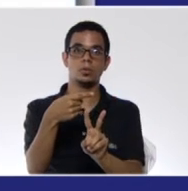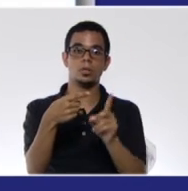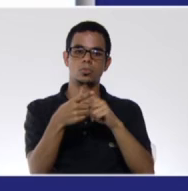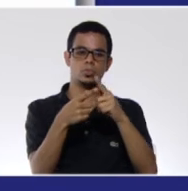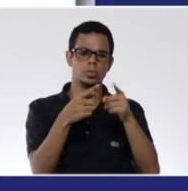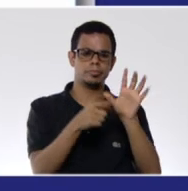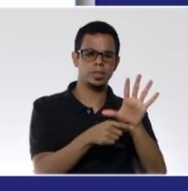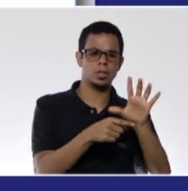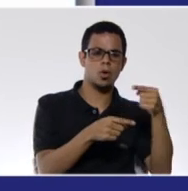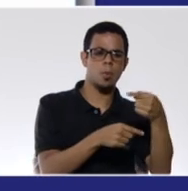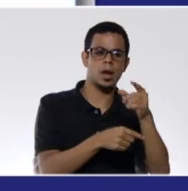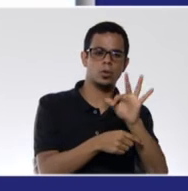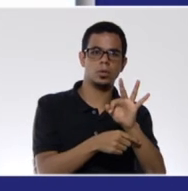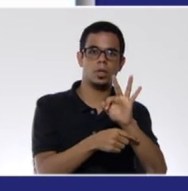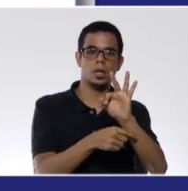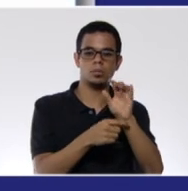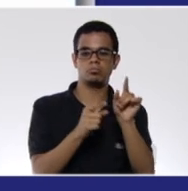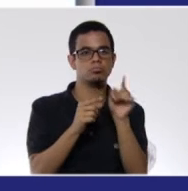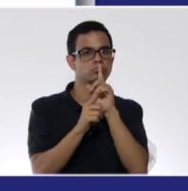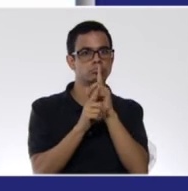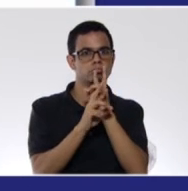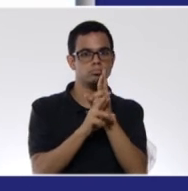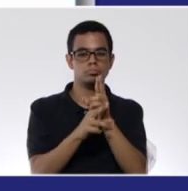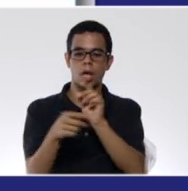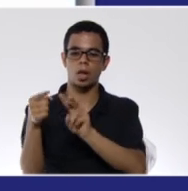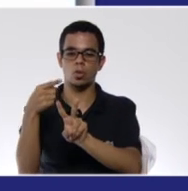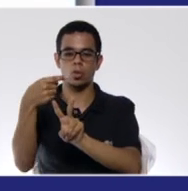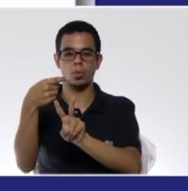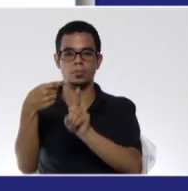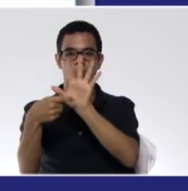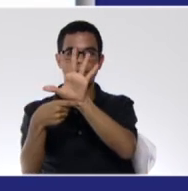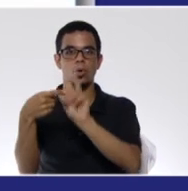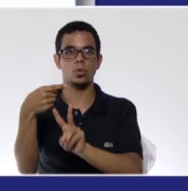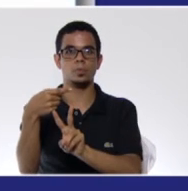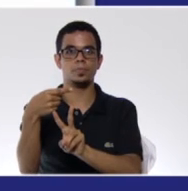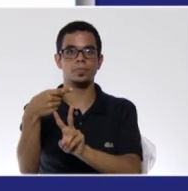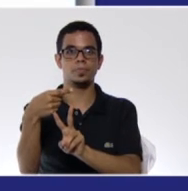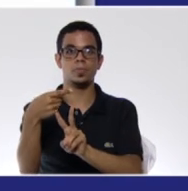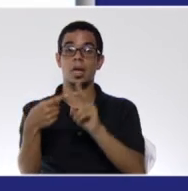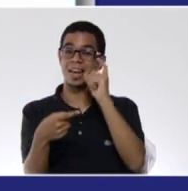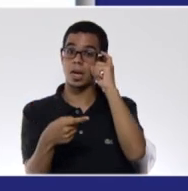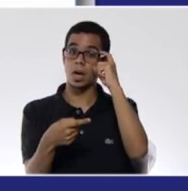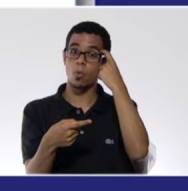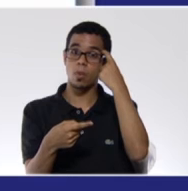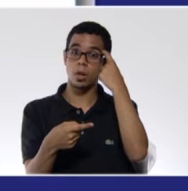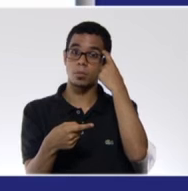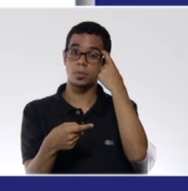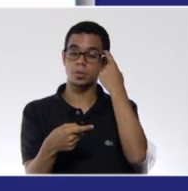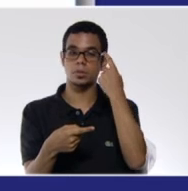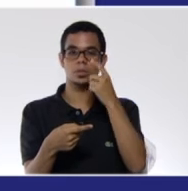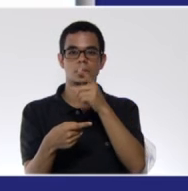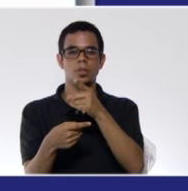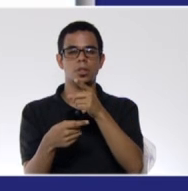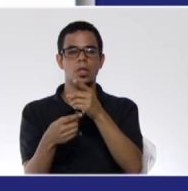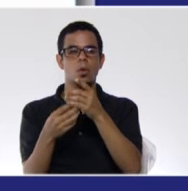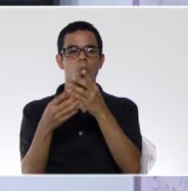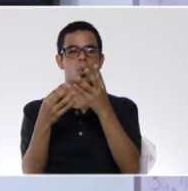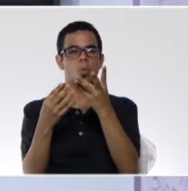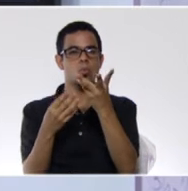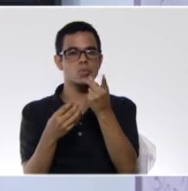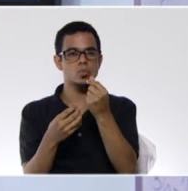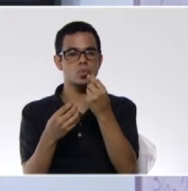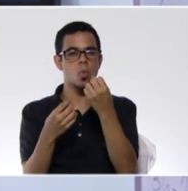3 da 2, 2 factorial. Luego desarrollamos los factoriales recordando que el factorial de un número